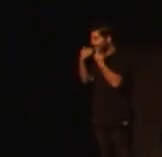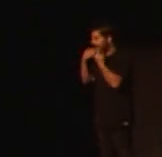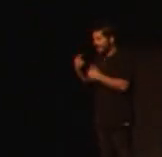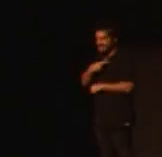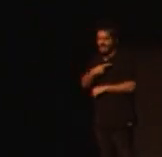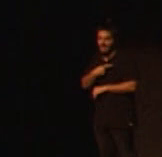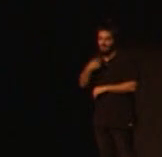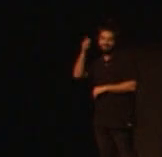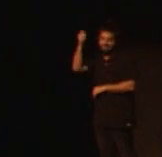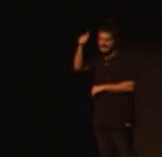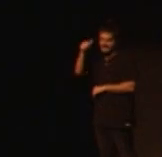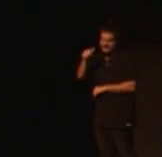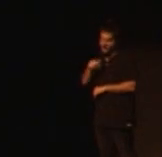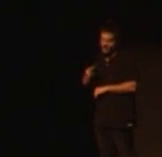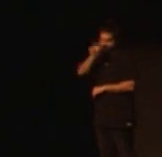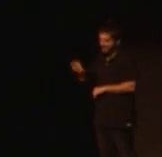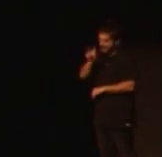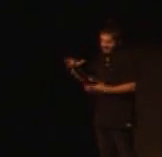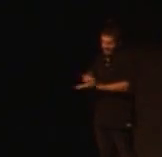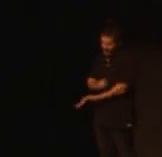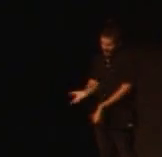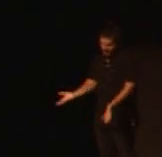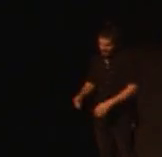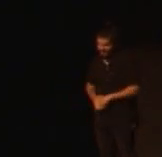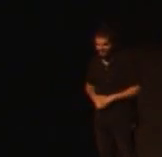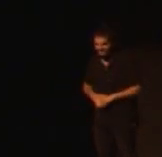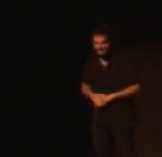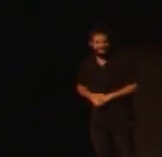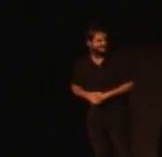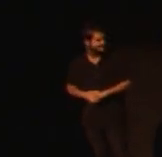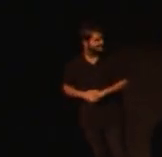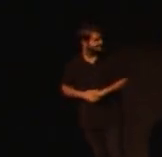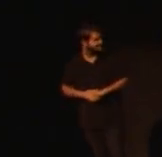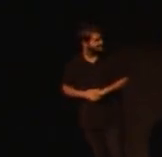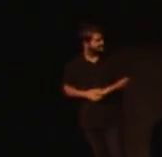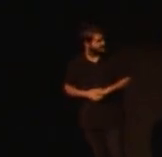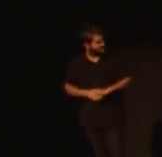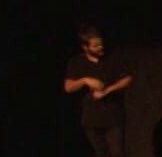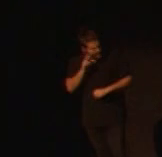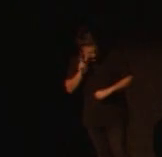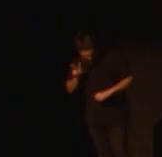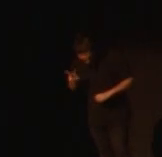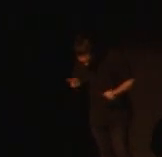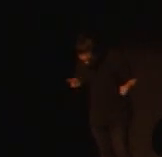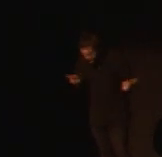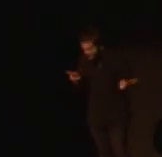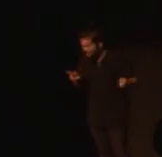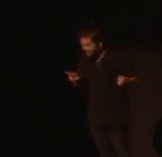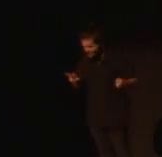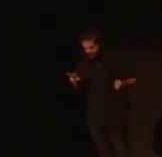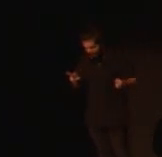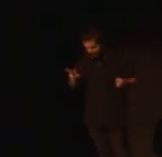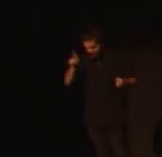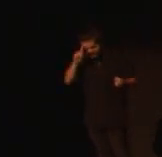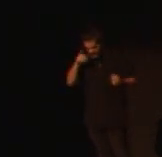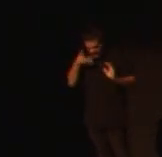chico vale pato. Menos mal. Pues a ver, mirando esto que ha traído Juan para ti, yo no sé muy bien